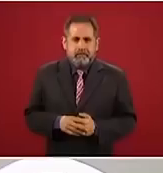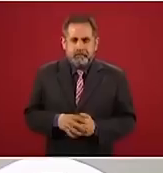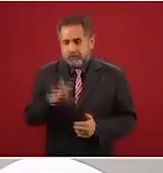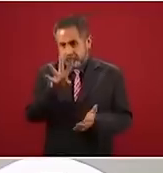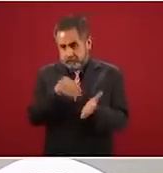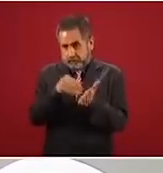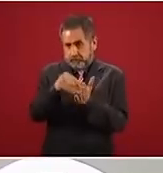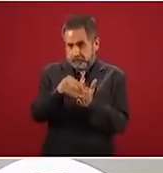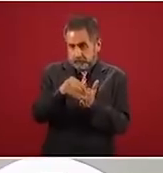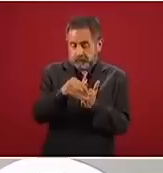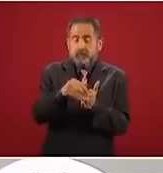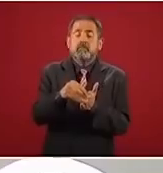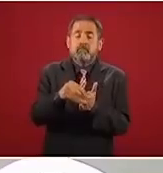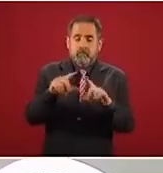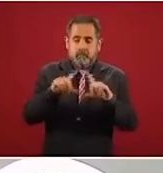4 millones.